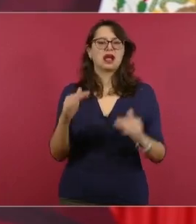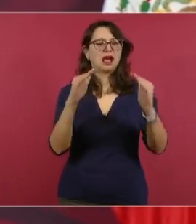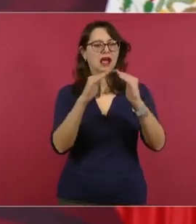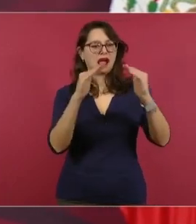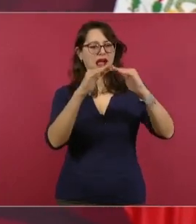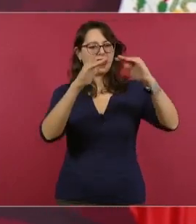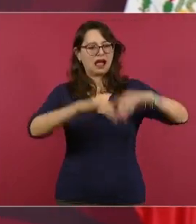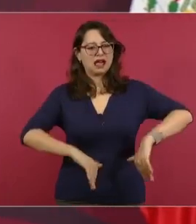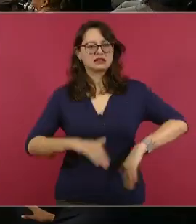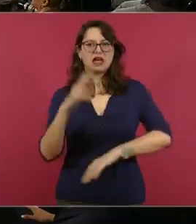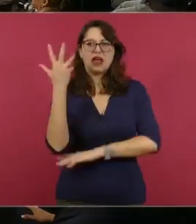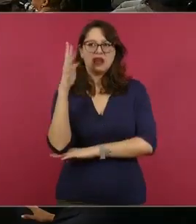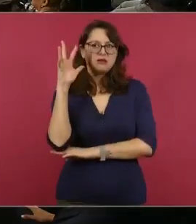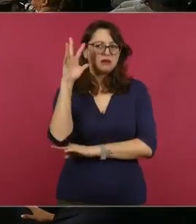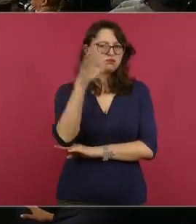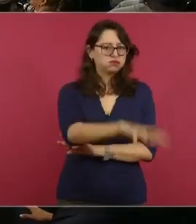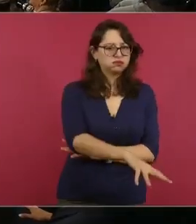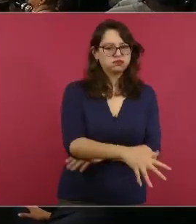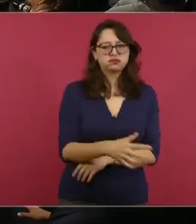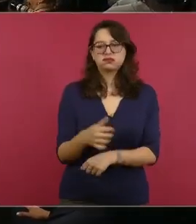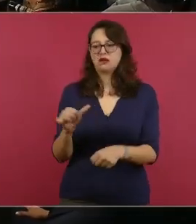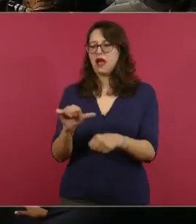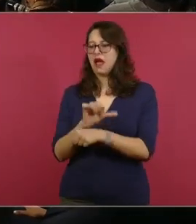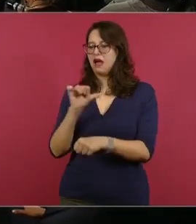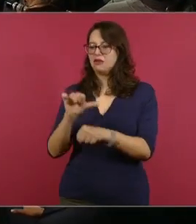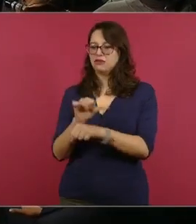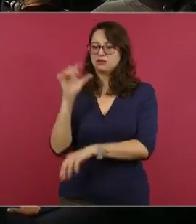de vehículos, los postes de luz,